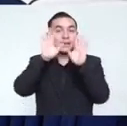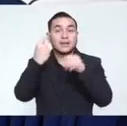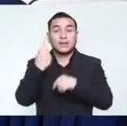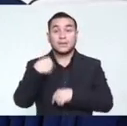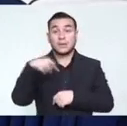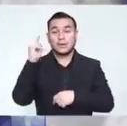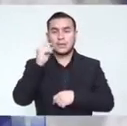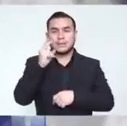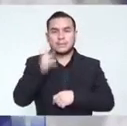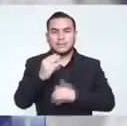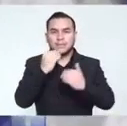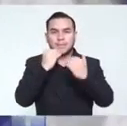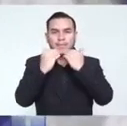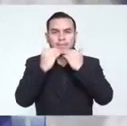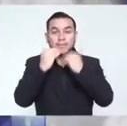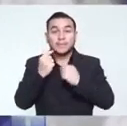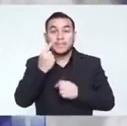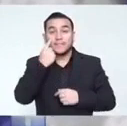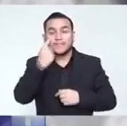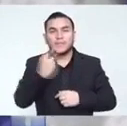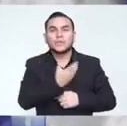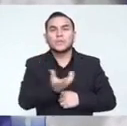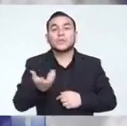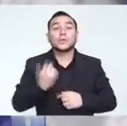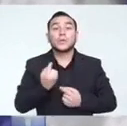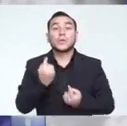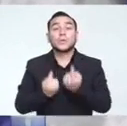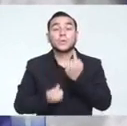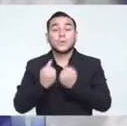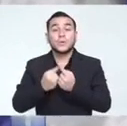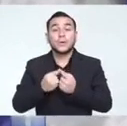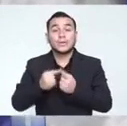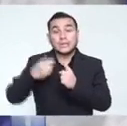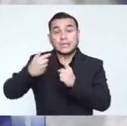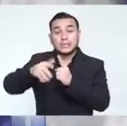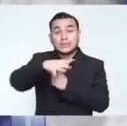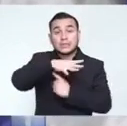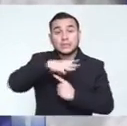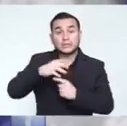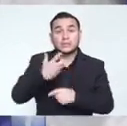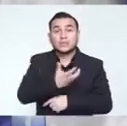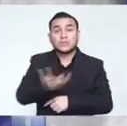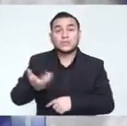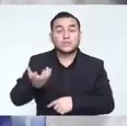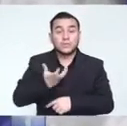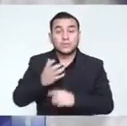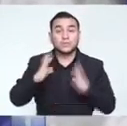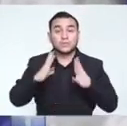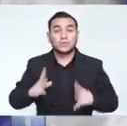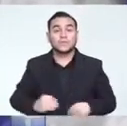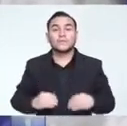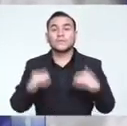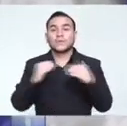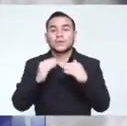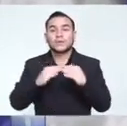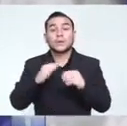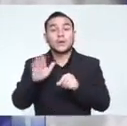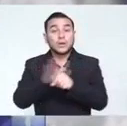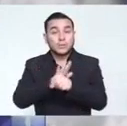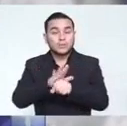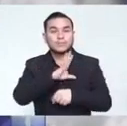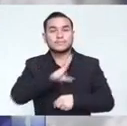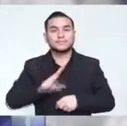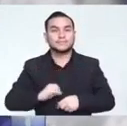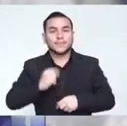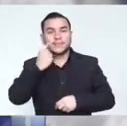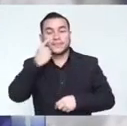día de ayer, para que vengan a darse cuenta de cuál es la situación de la cual a nosotros como Ejecutivo y al país completo le